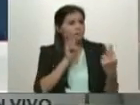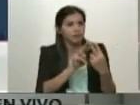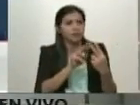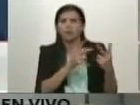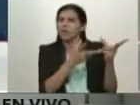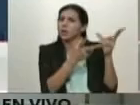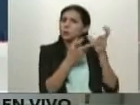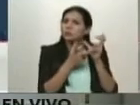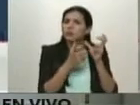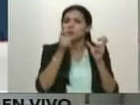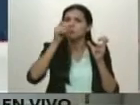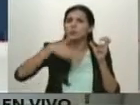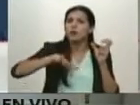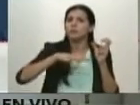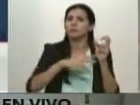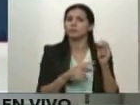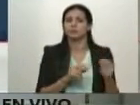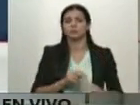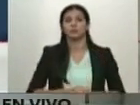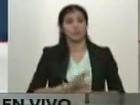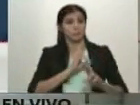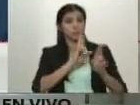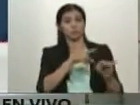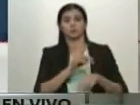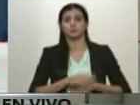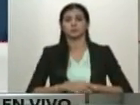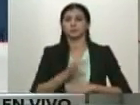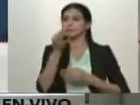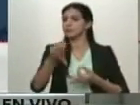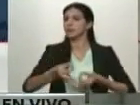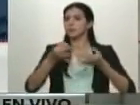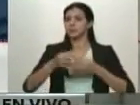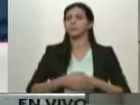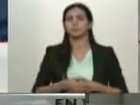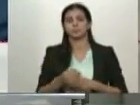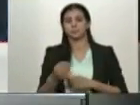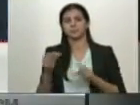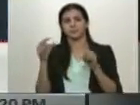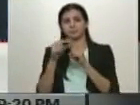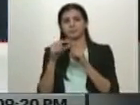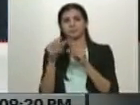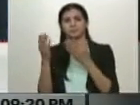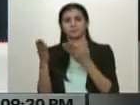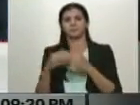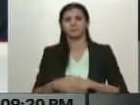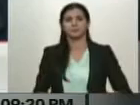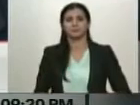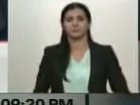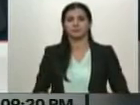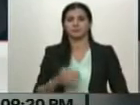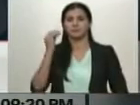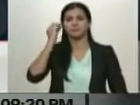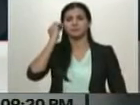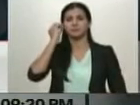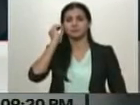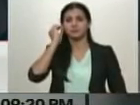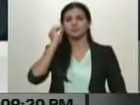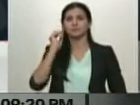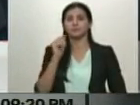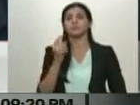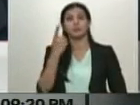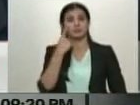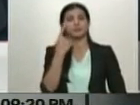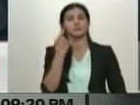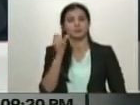escucharlo y responder, siempre responder a Aristóbulo. Sí, bueno, presidente, queda pendiente la